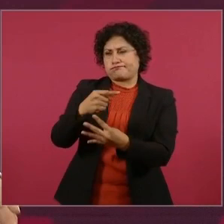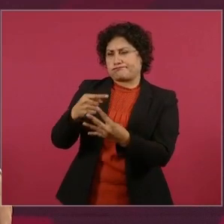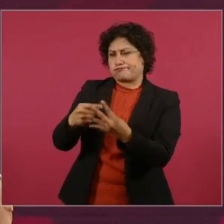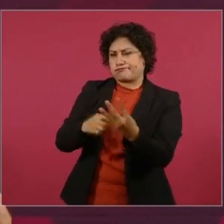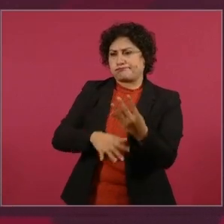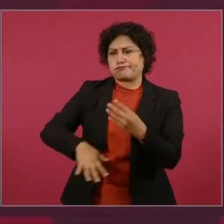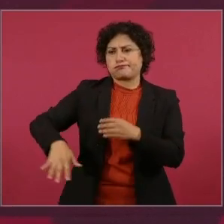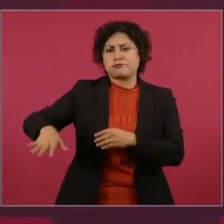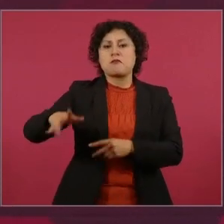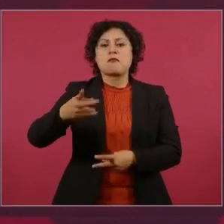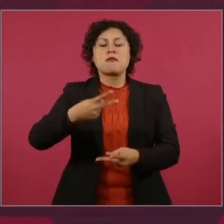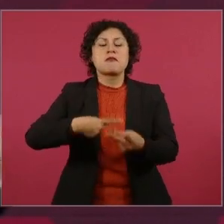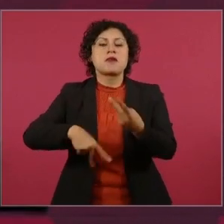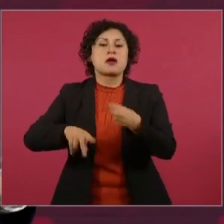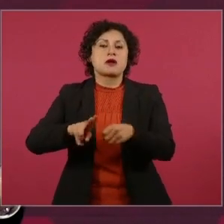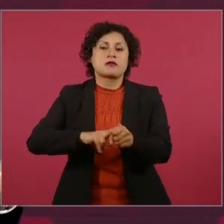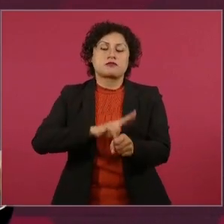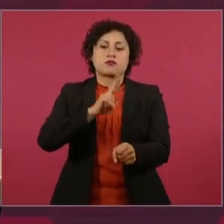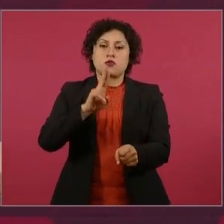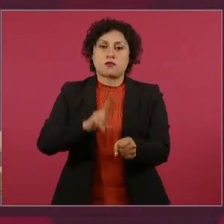con seguridad